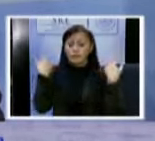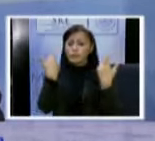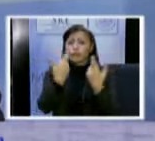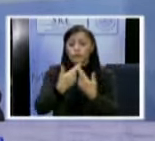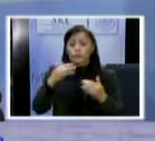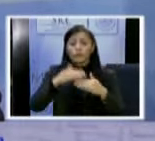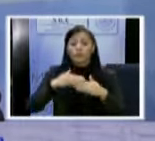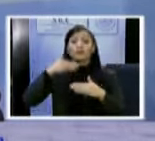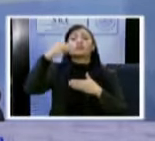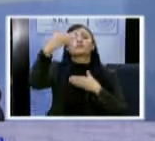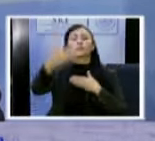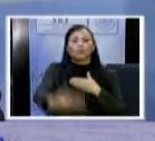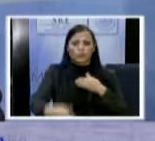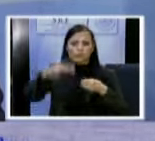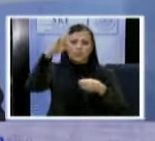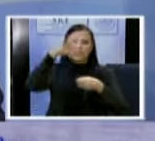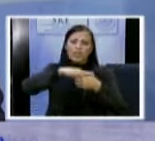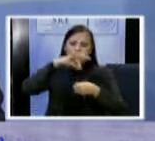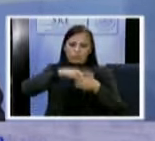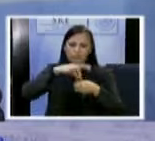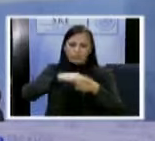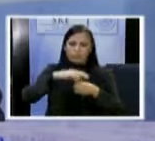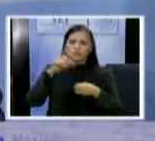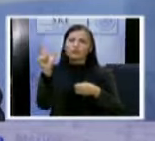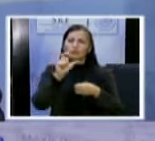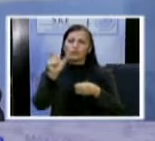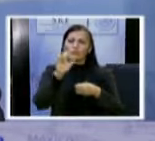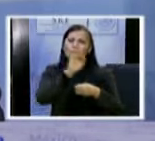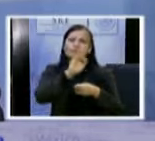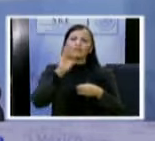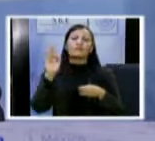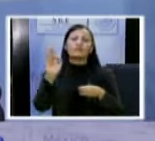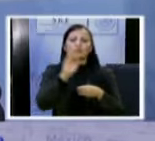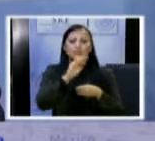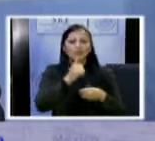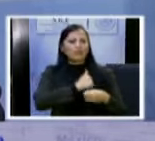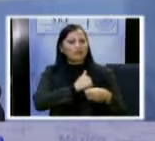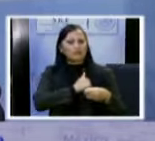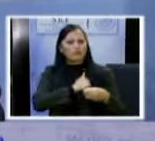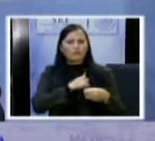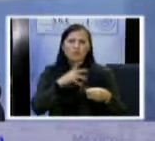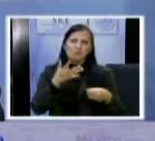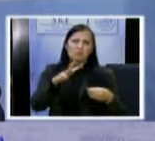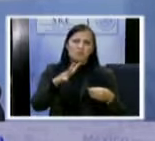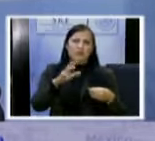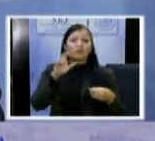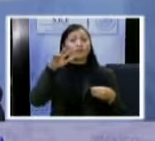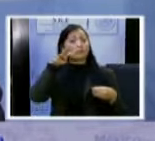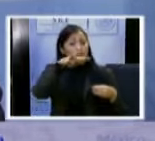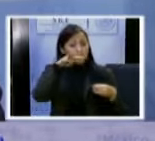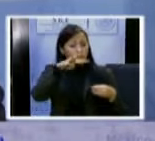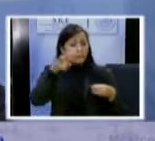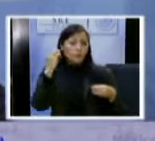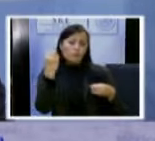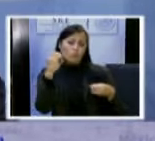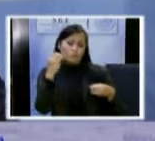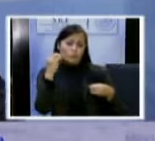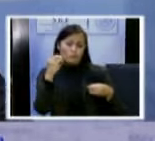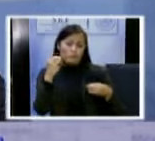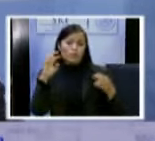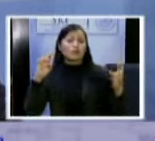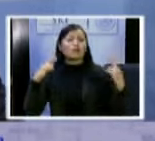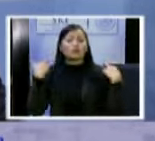después de las elecciones programadas ya, en principio en Canadá, para el 19 de octubre. La cumbre